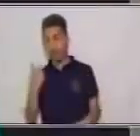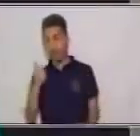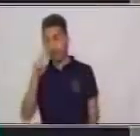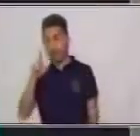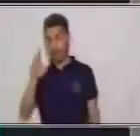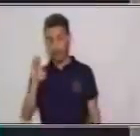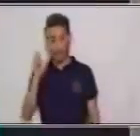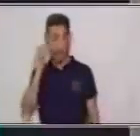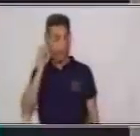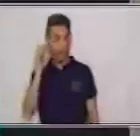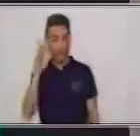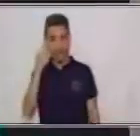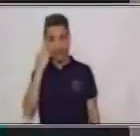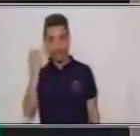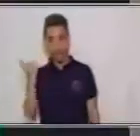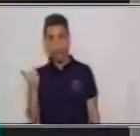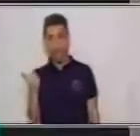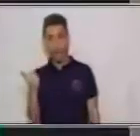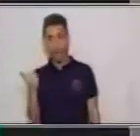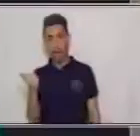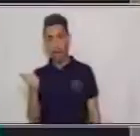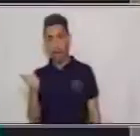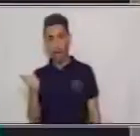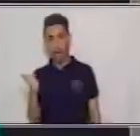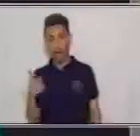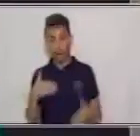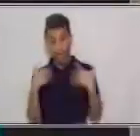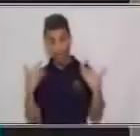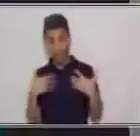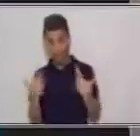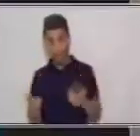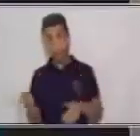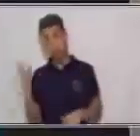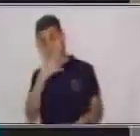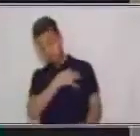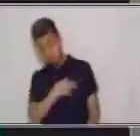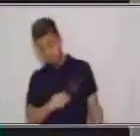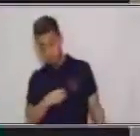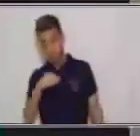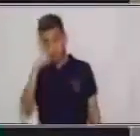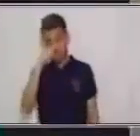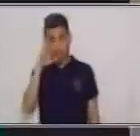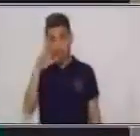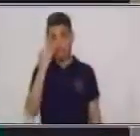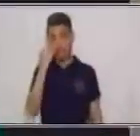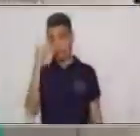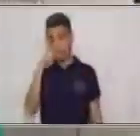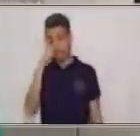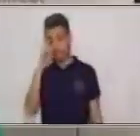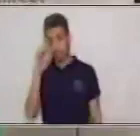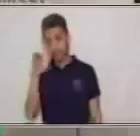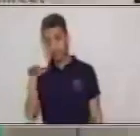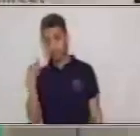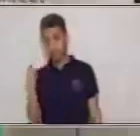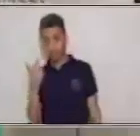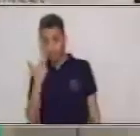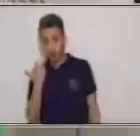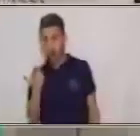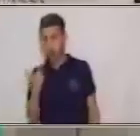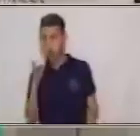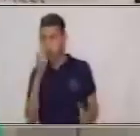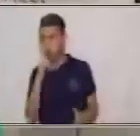la tristeza, que solamente se pueden manifestar. También